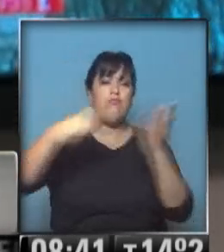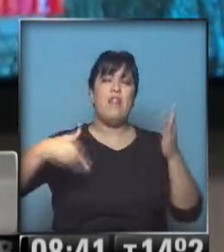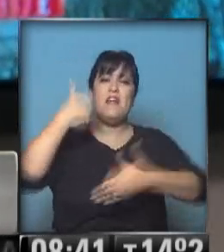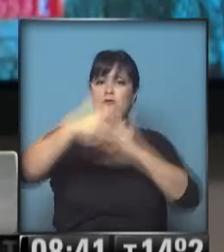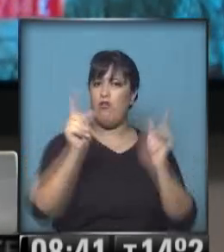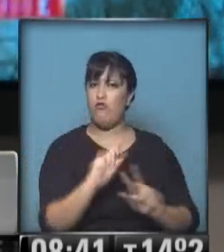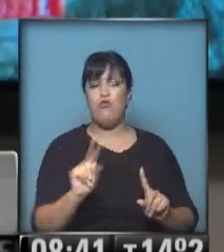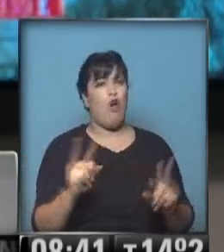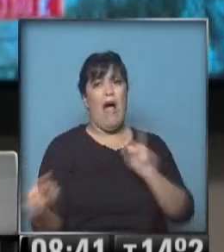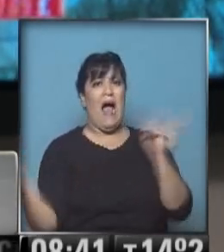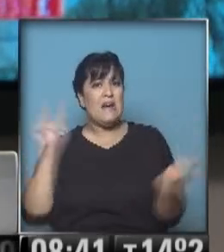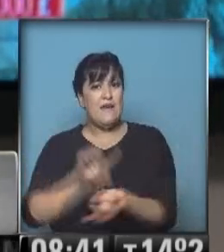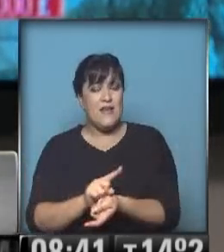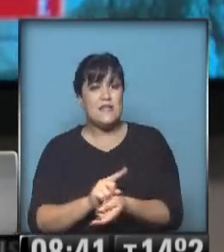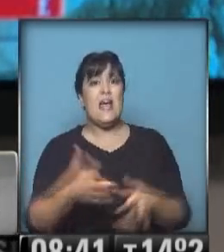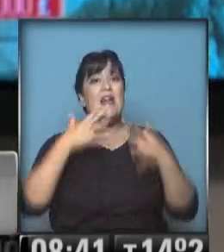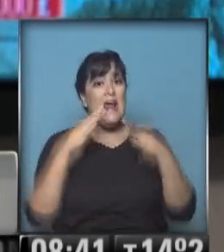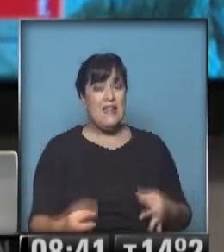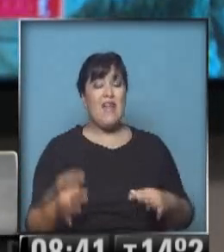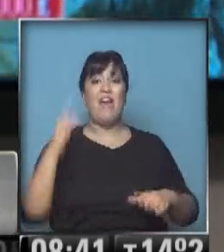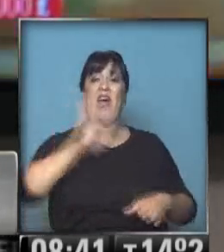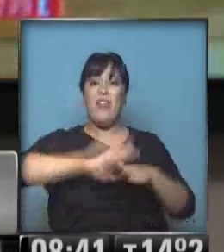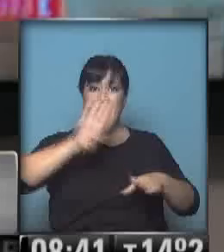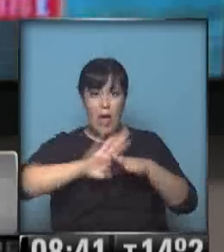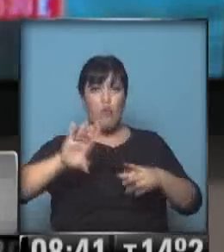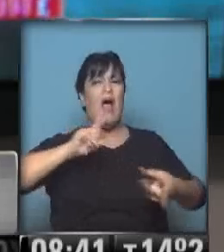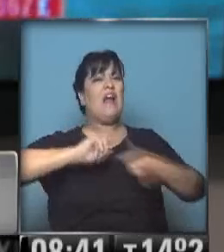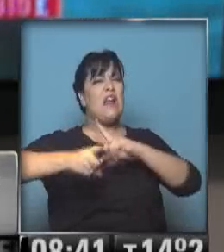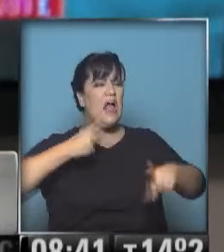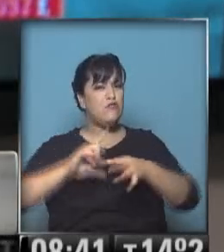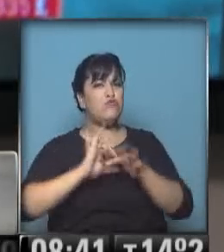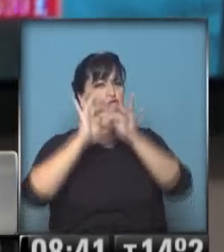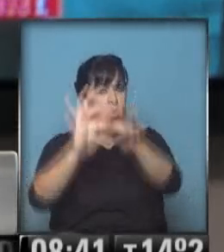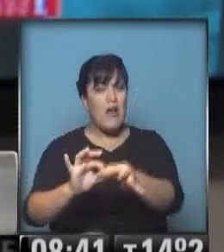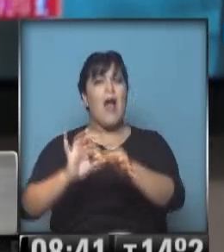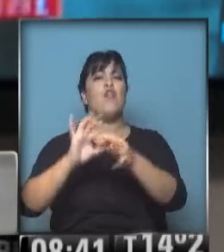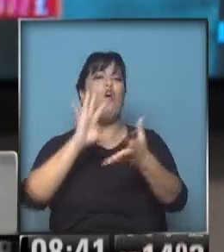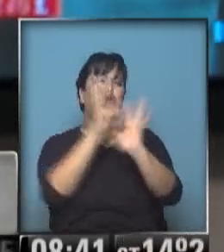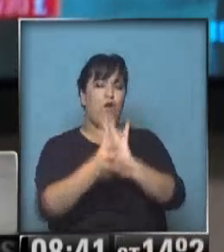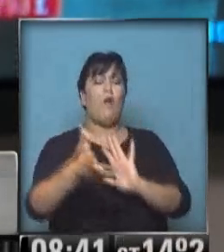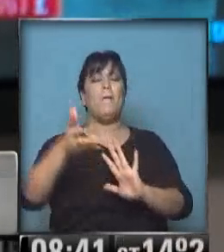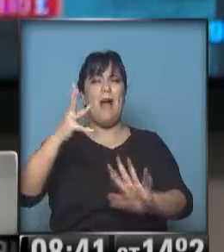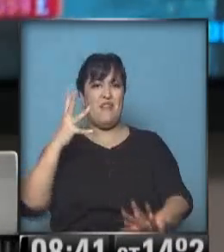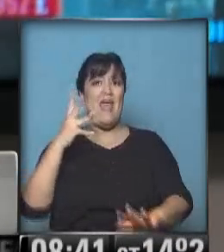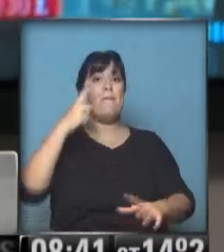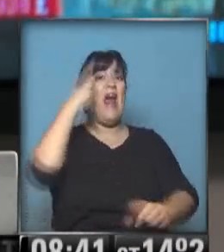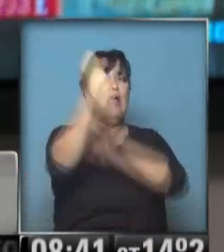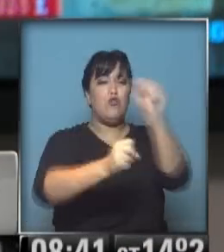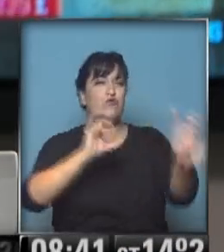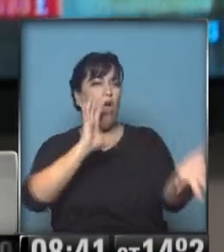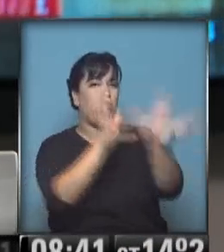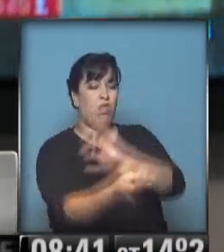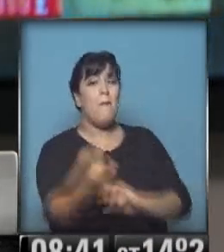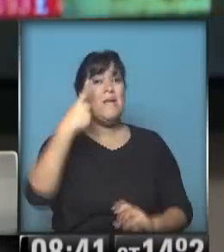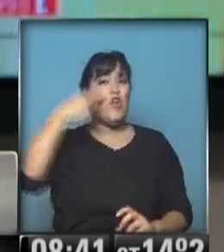todo lo contrario eh se relaciona Generalmente con periodos de destrucción de la industria y 1976 en